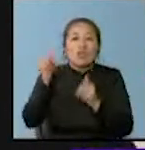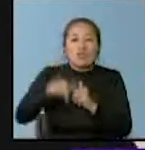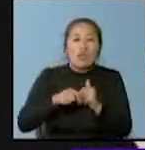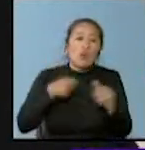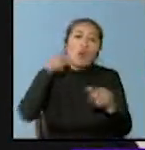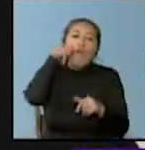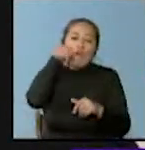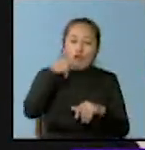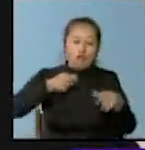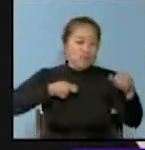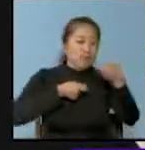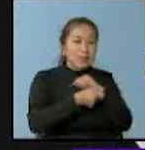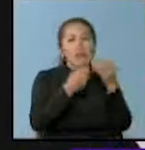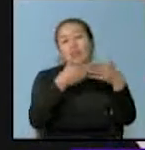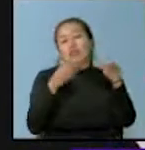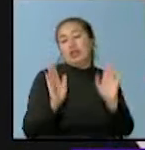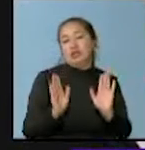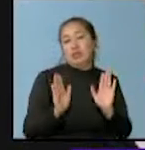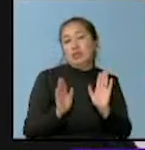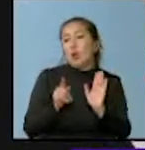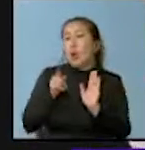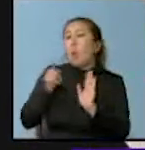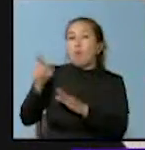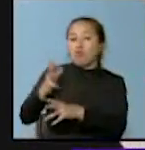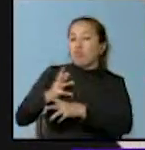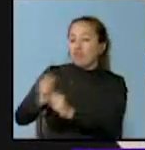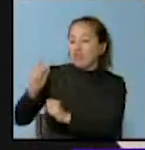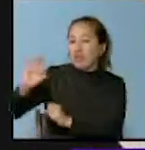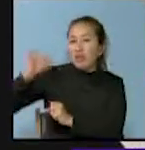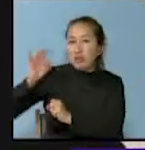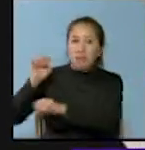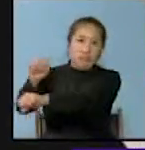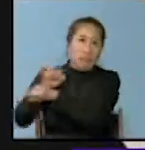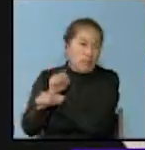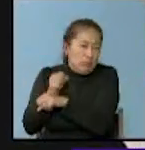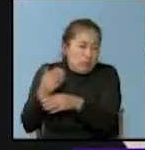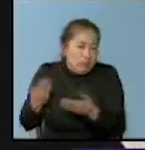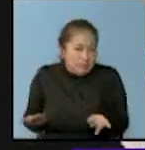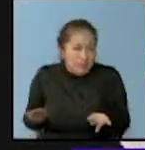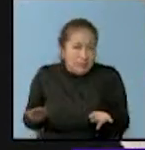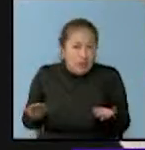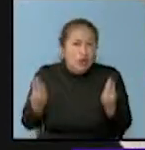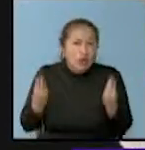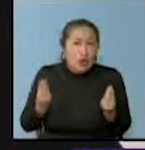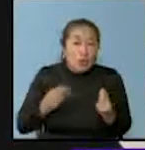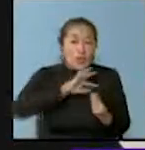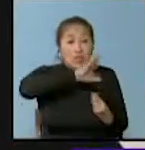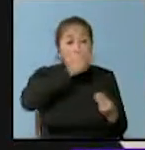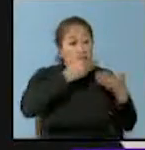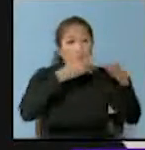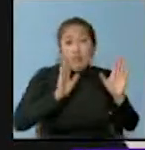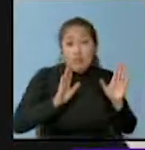mata queda libre y el que no mata va preso, tenemos que decir lo mismo. El que roba queda